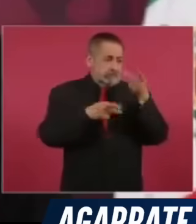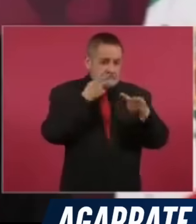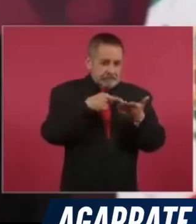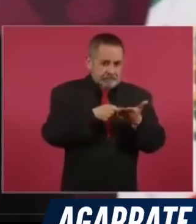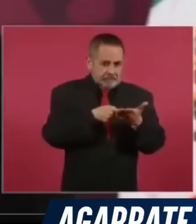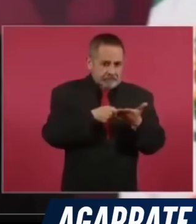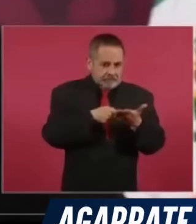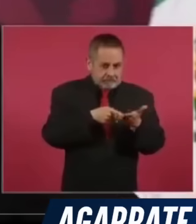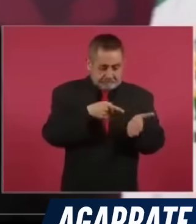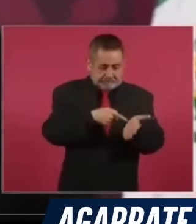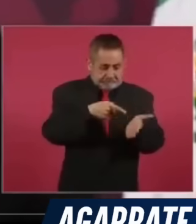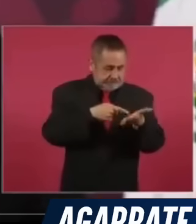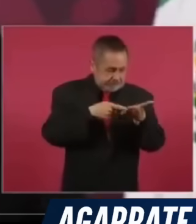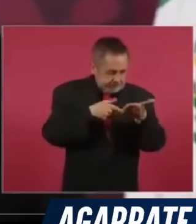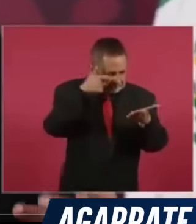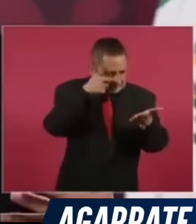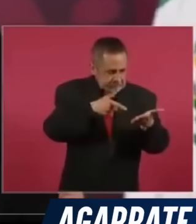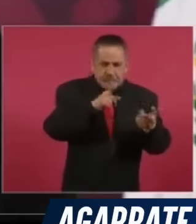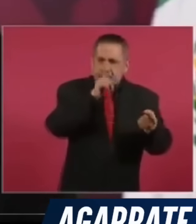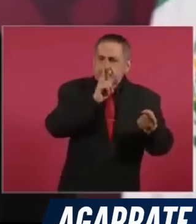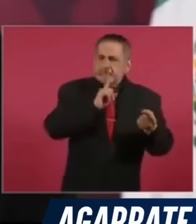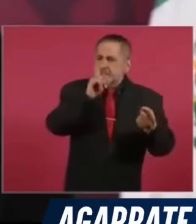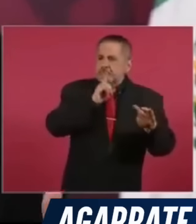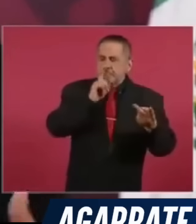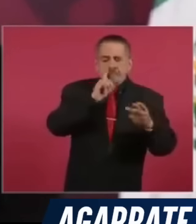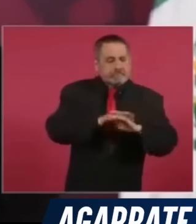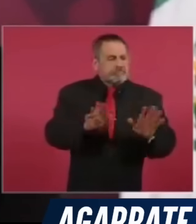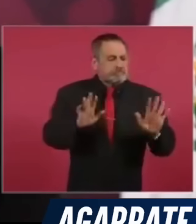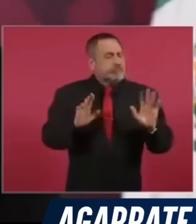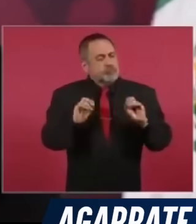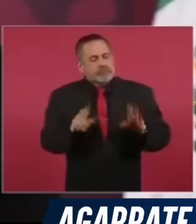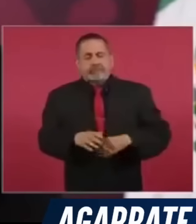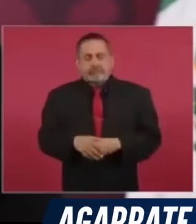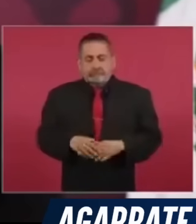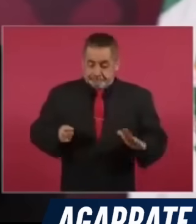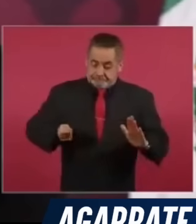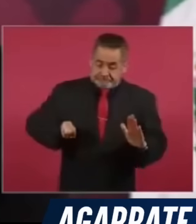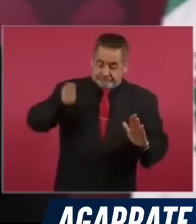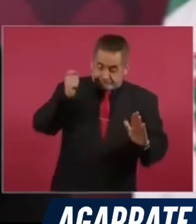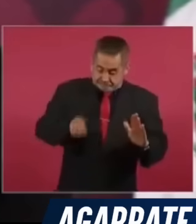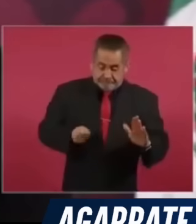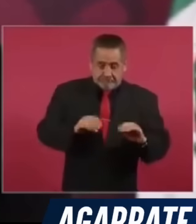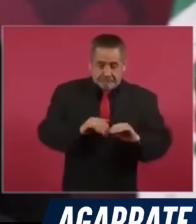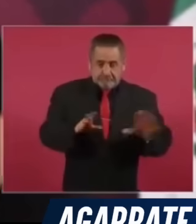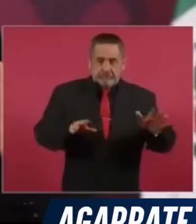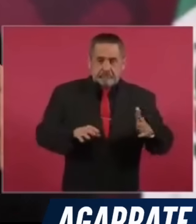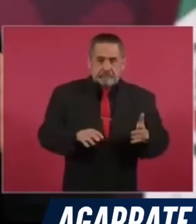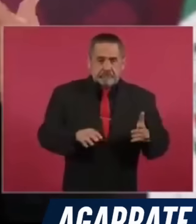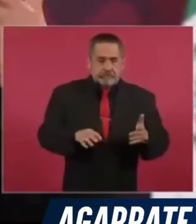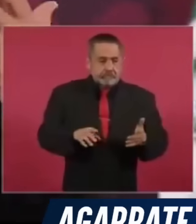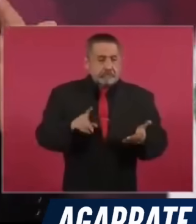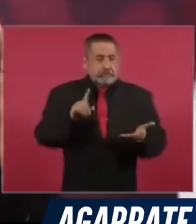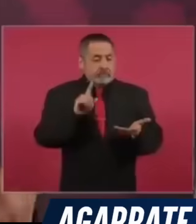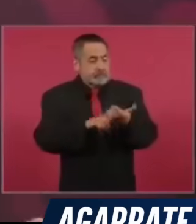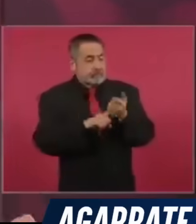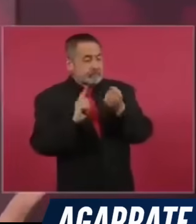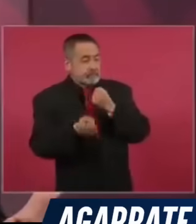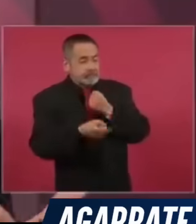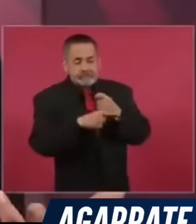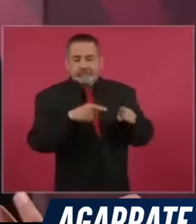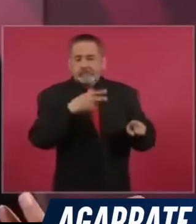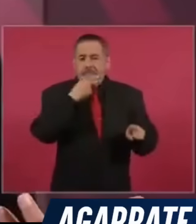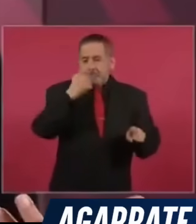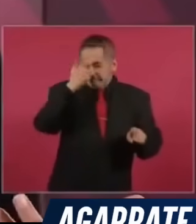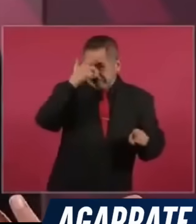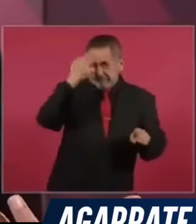histórica pero se aplica la sentencia y el creador de la verdad